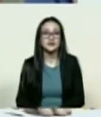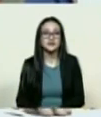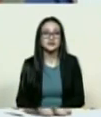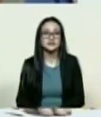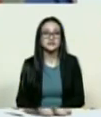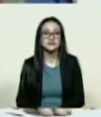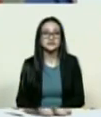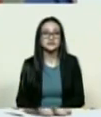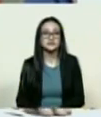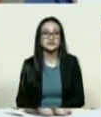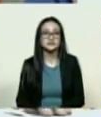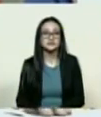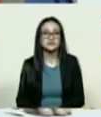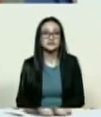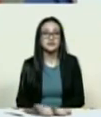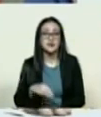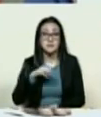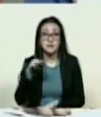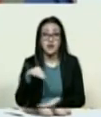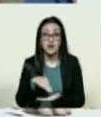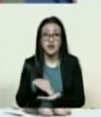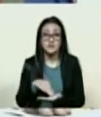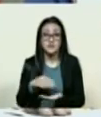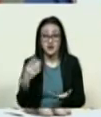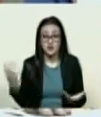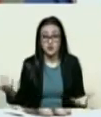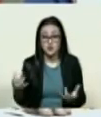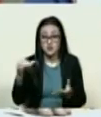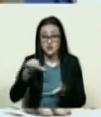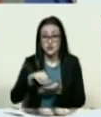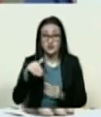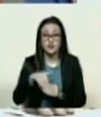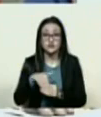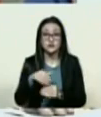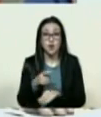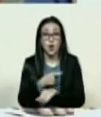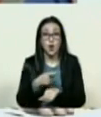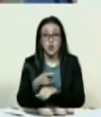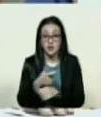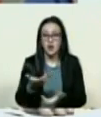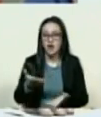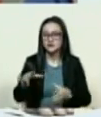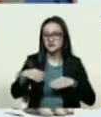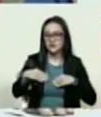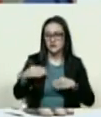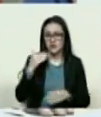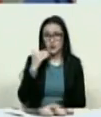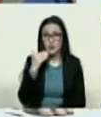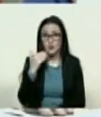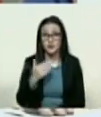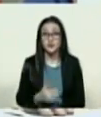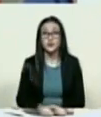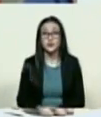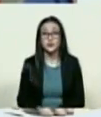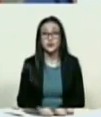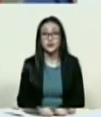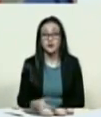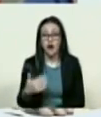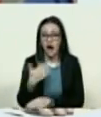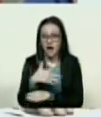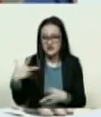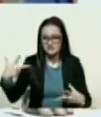están en Miami de la oposición, a ver si van a quemar un centro de votación y el gobierno lo va a permitir. Si les permiten cerrar una